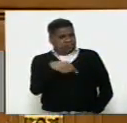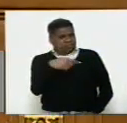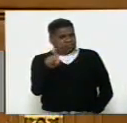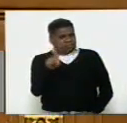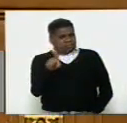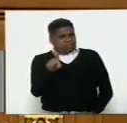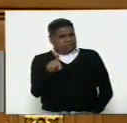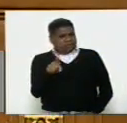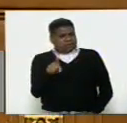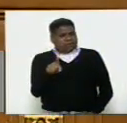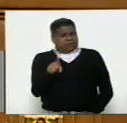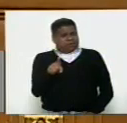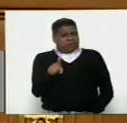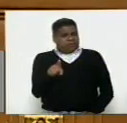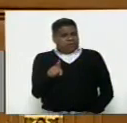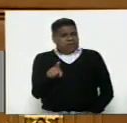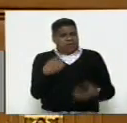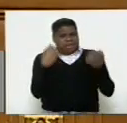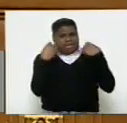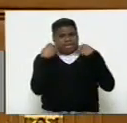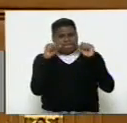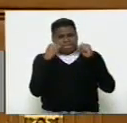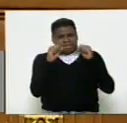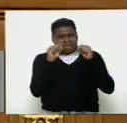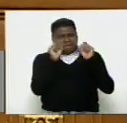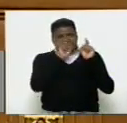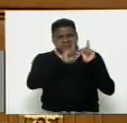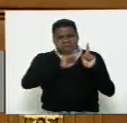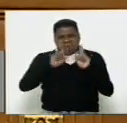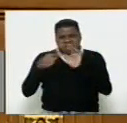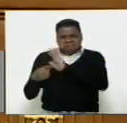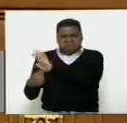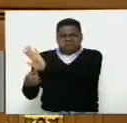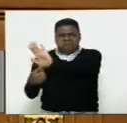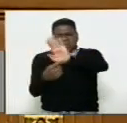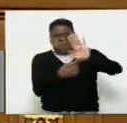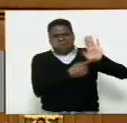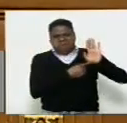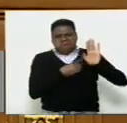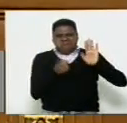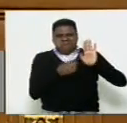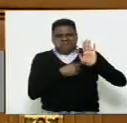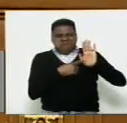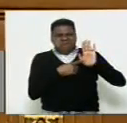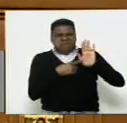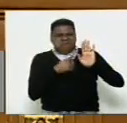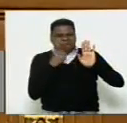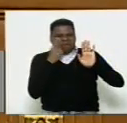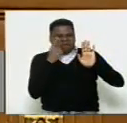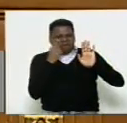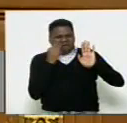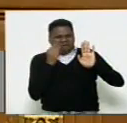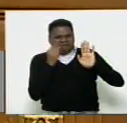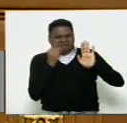la práctica. Y la demostración de ello es que el delito